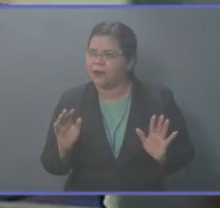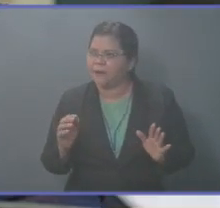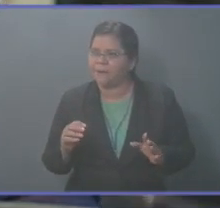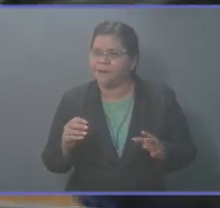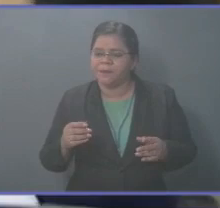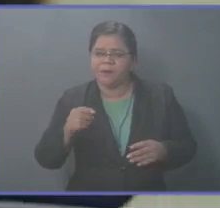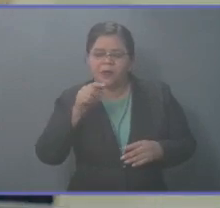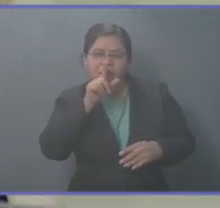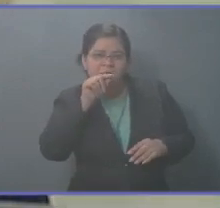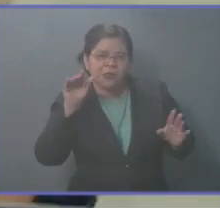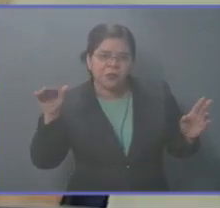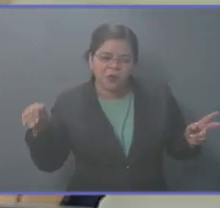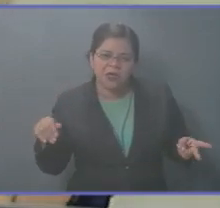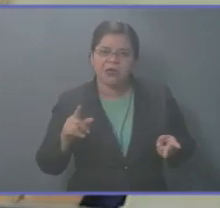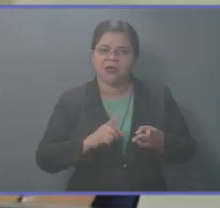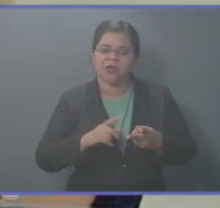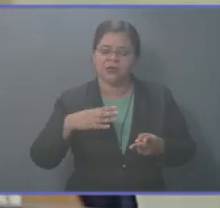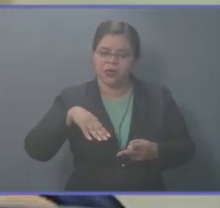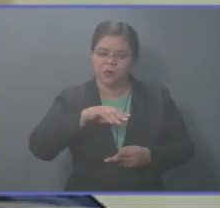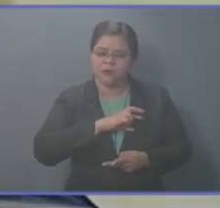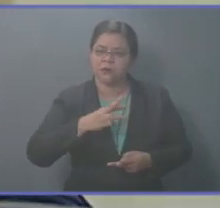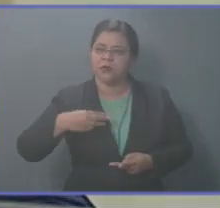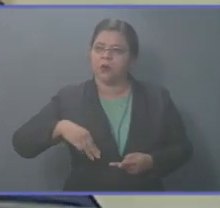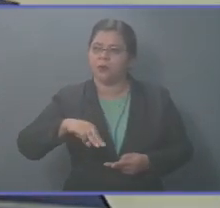de Twitter del Consejo de Ministros